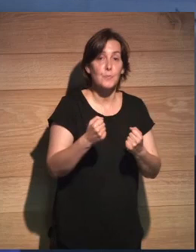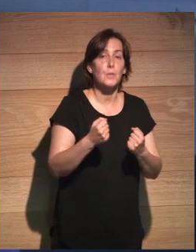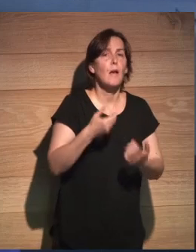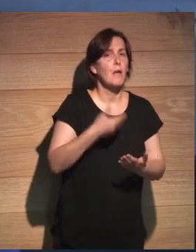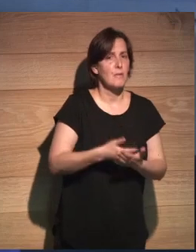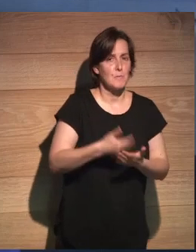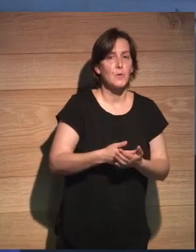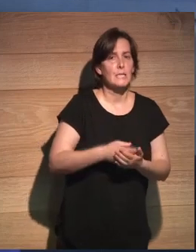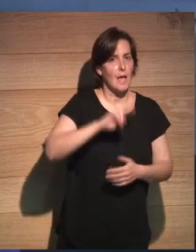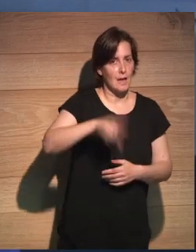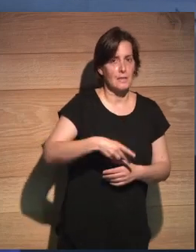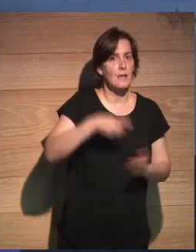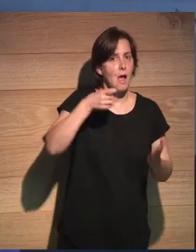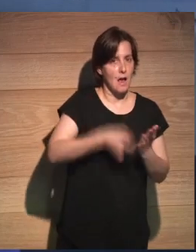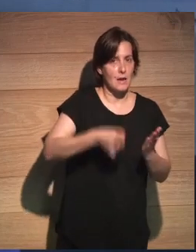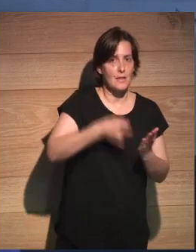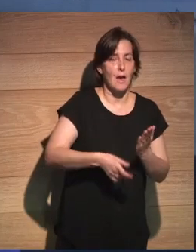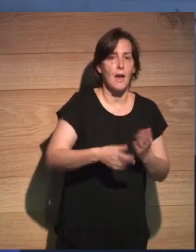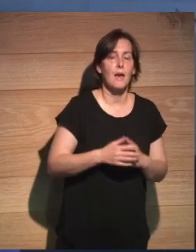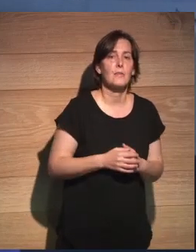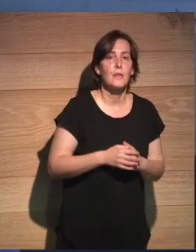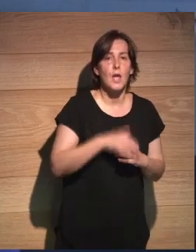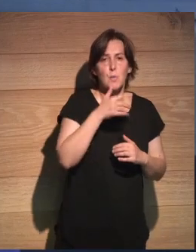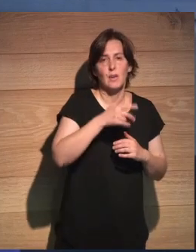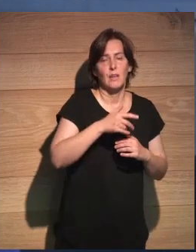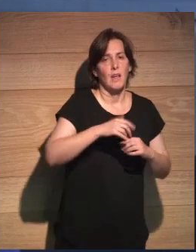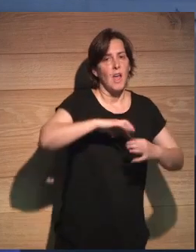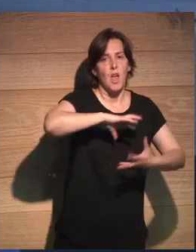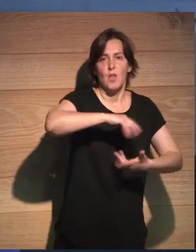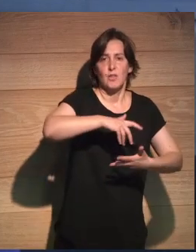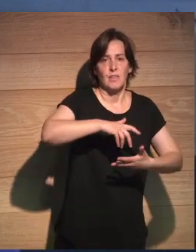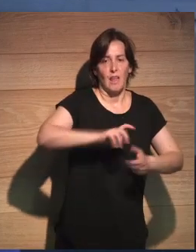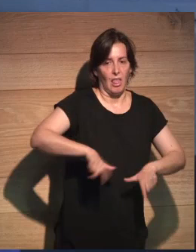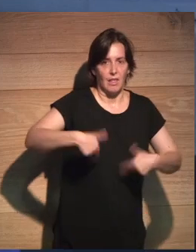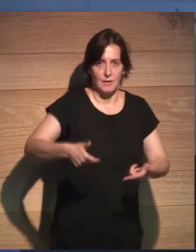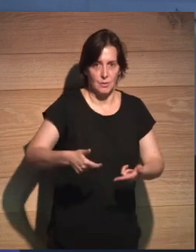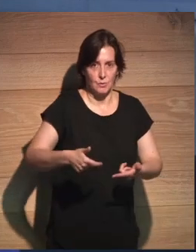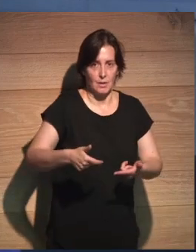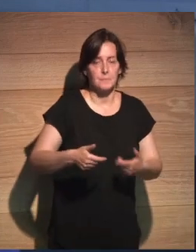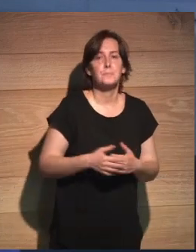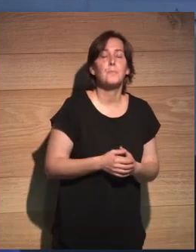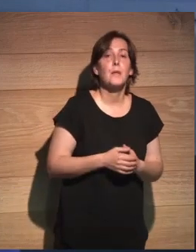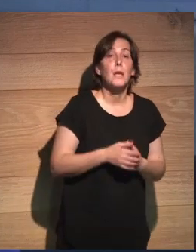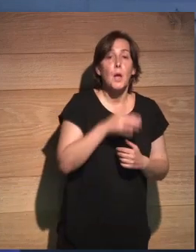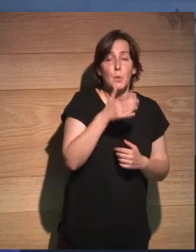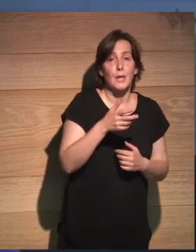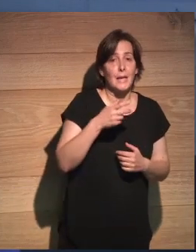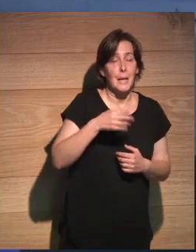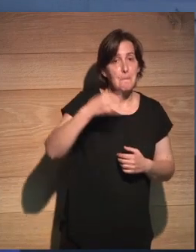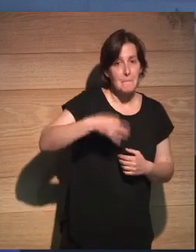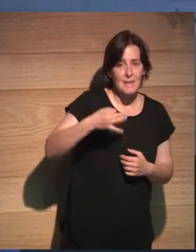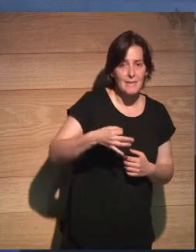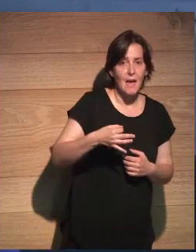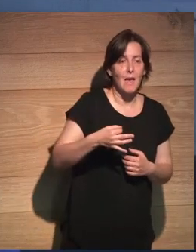una garantía de calidad en un mar de noticias basura, posverdades, opiniones cuestionables y